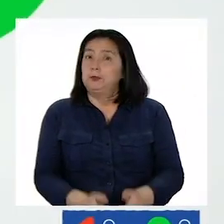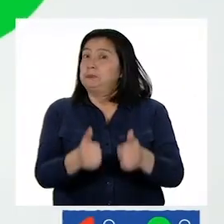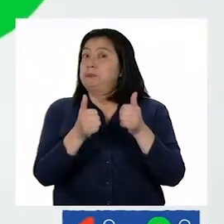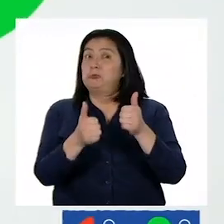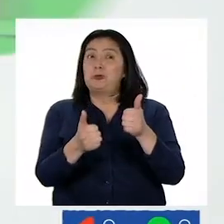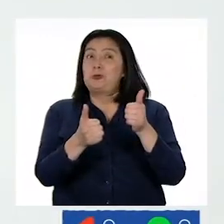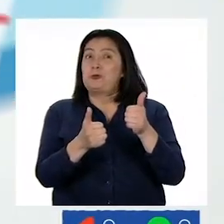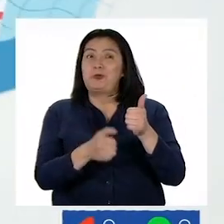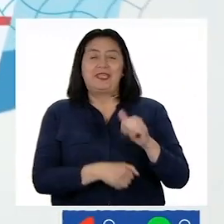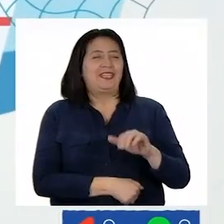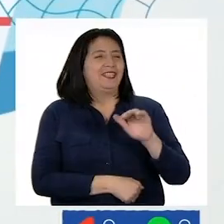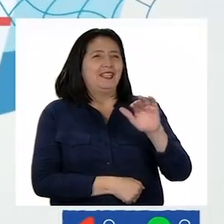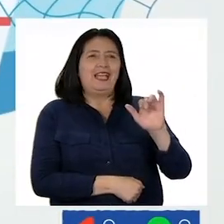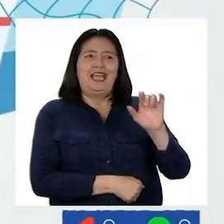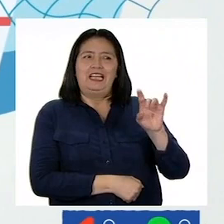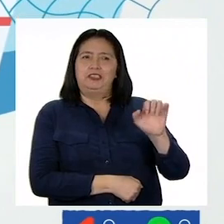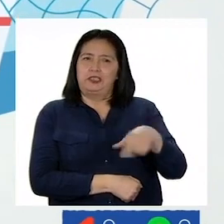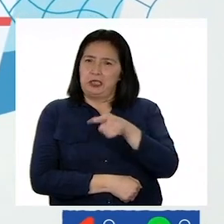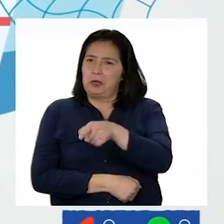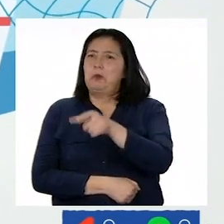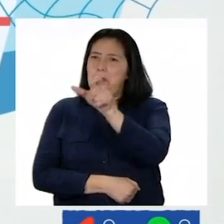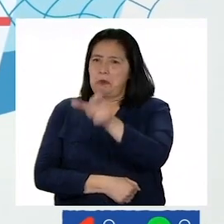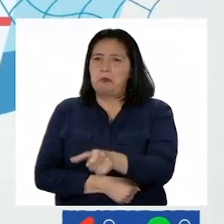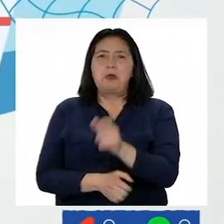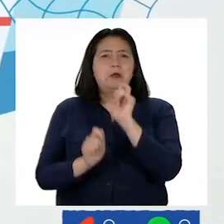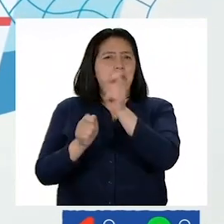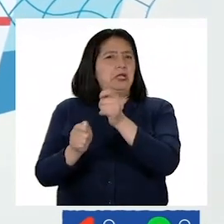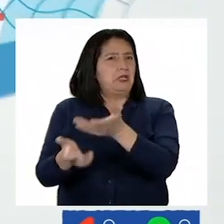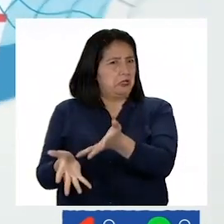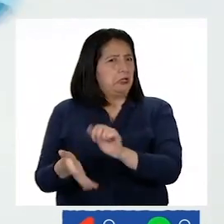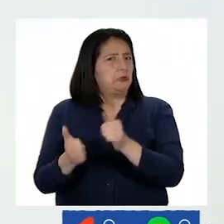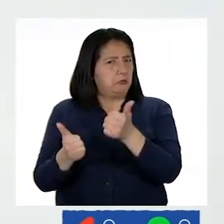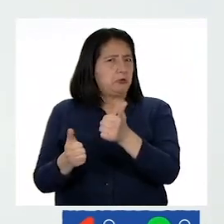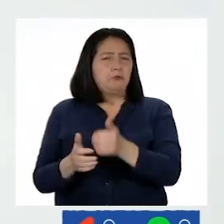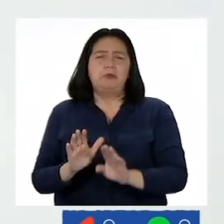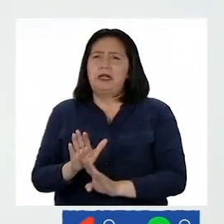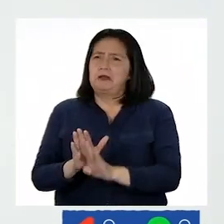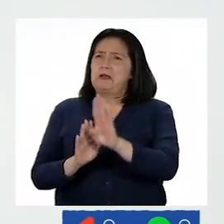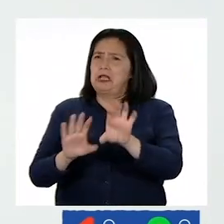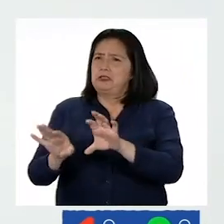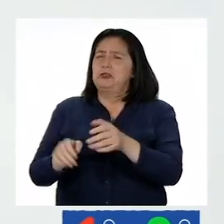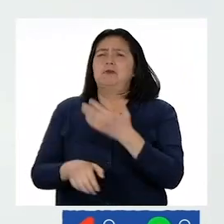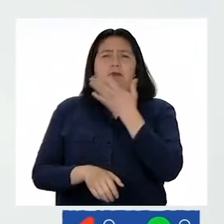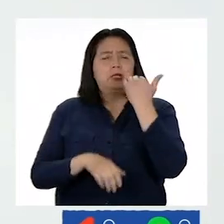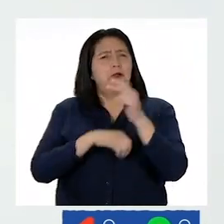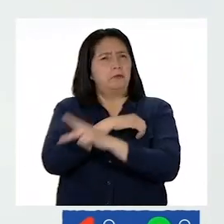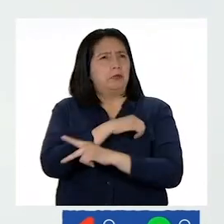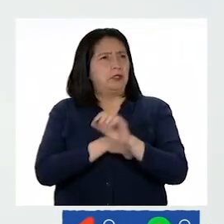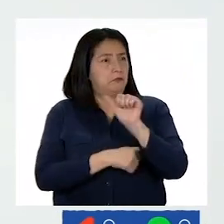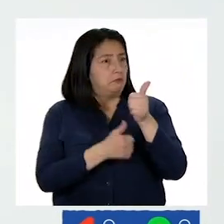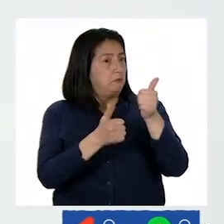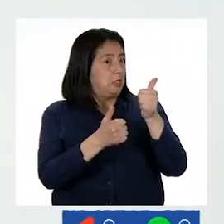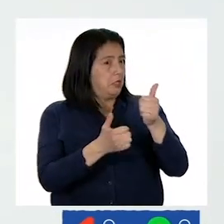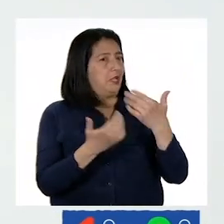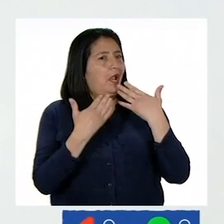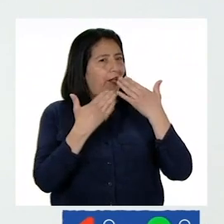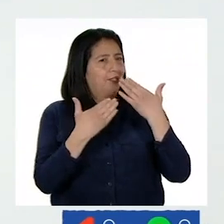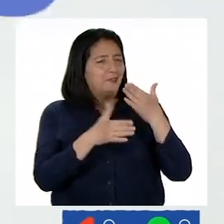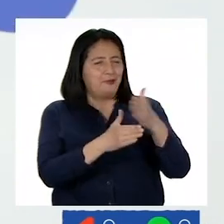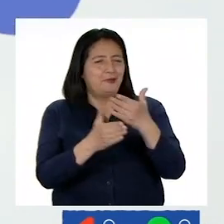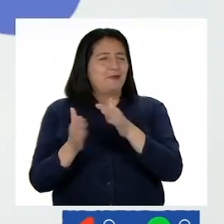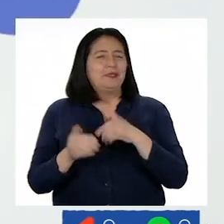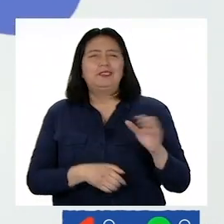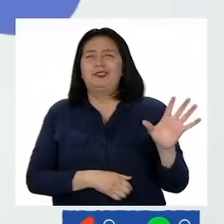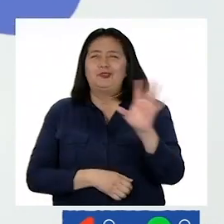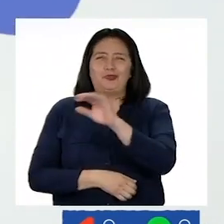Muy bien, Andrea. Edwin es un peruano que contribuye para construir un mejor país. Ha sido un gran texto y gracias por compartirlo